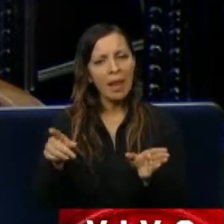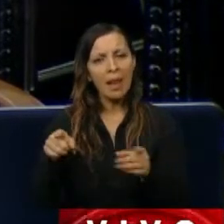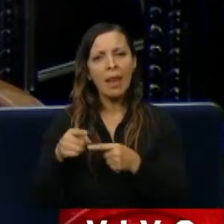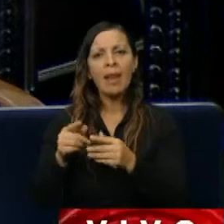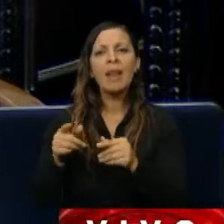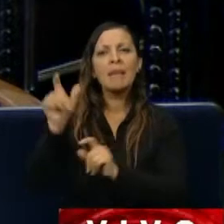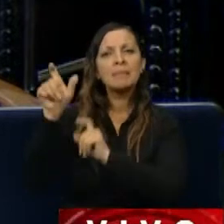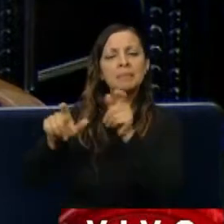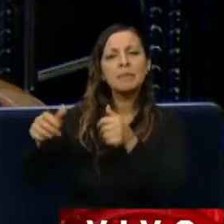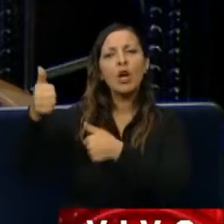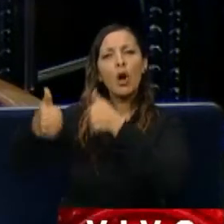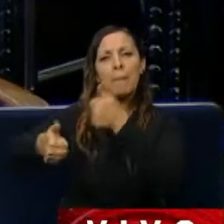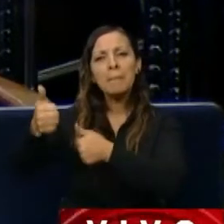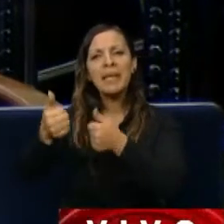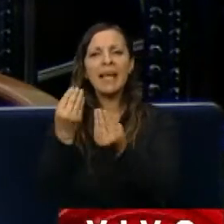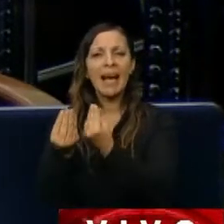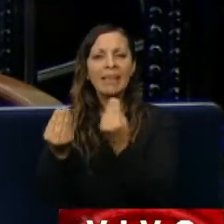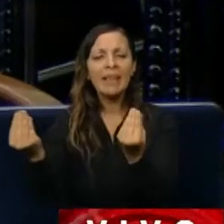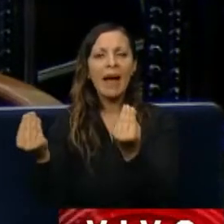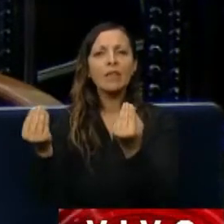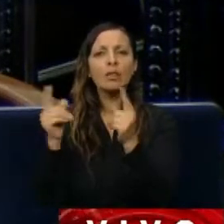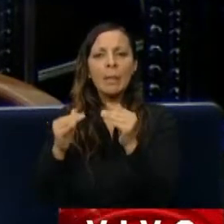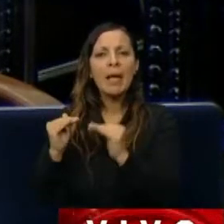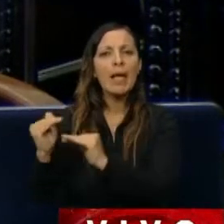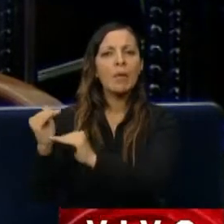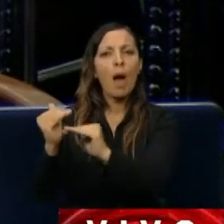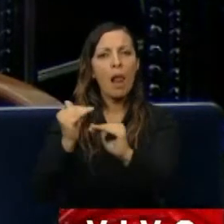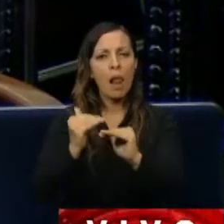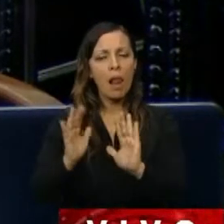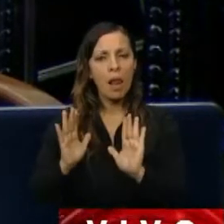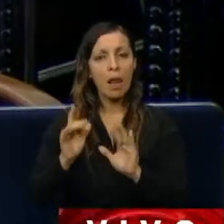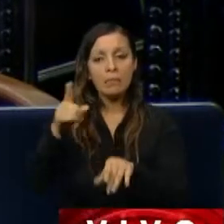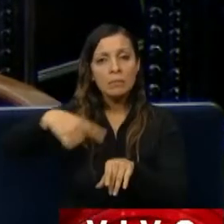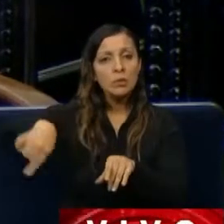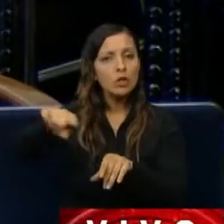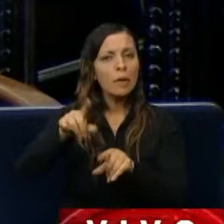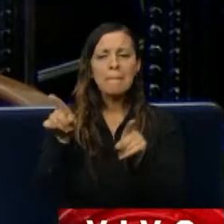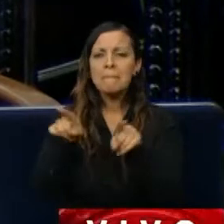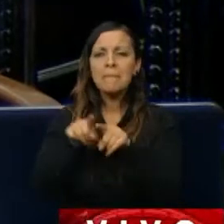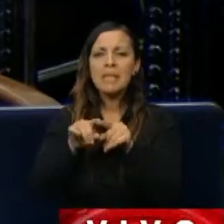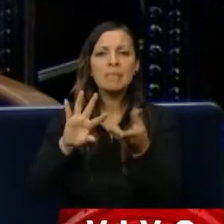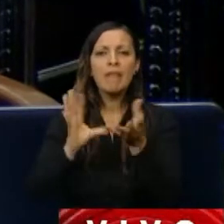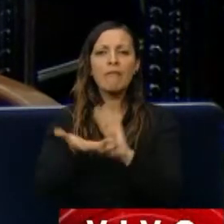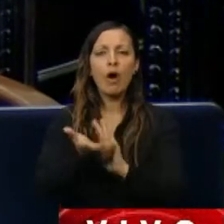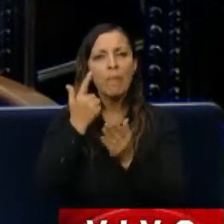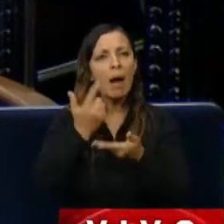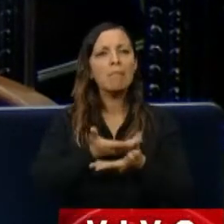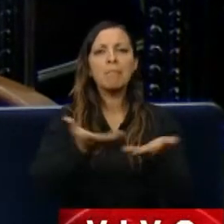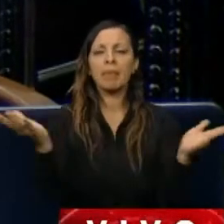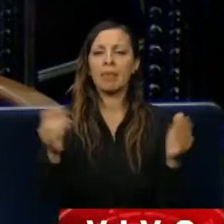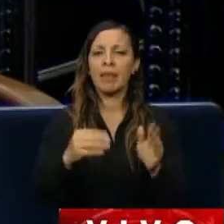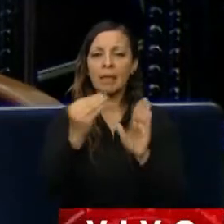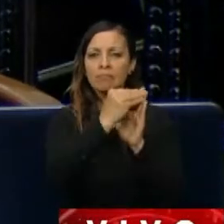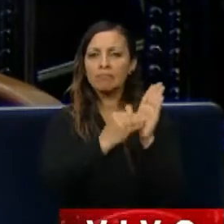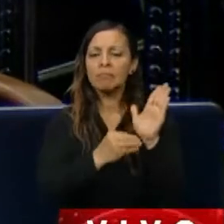los competidores o de los candidatos que van a tener la posibilidad de la misma presencia en la